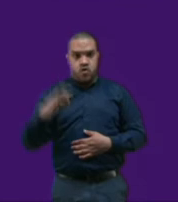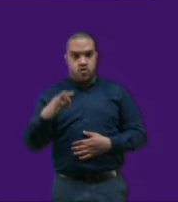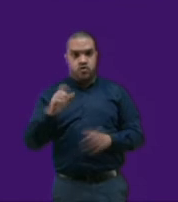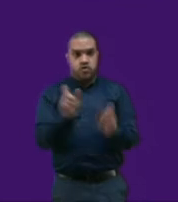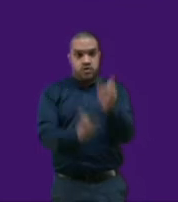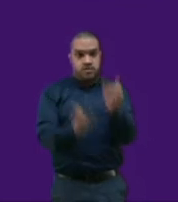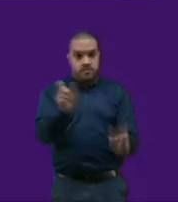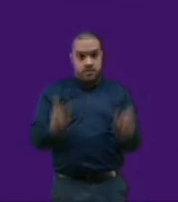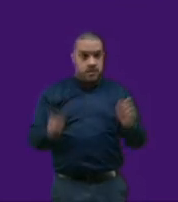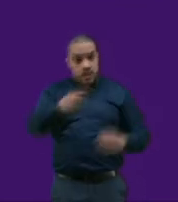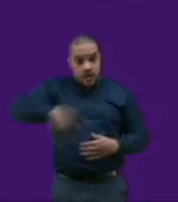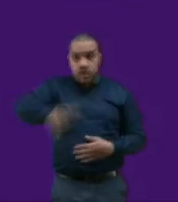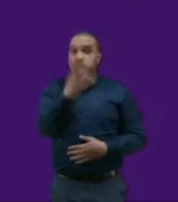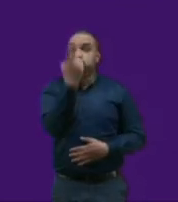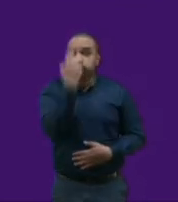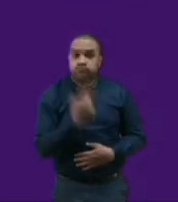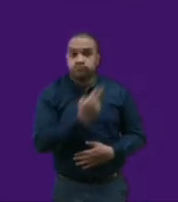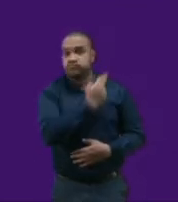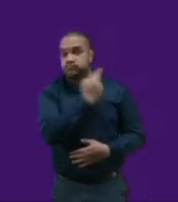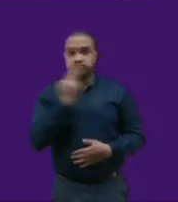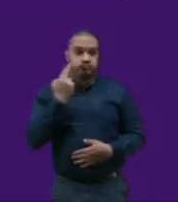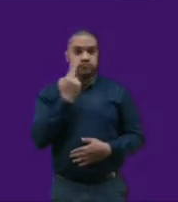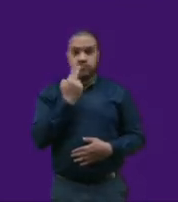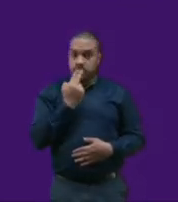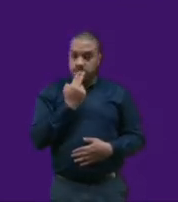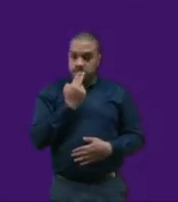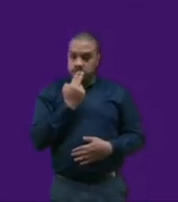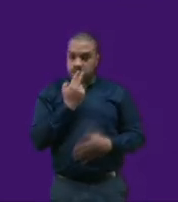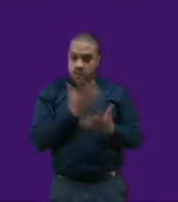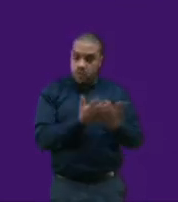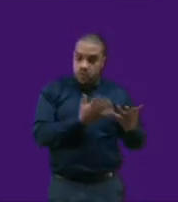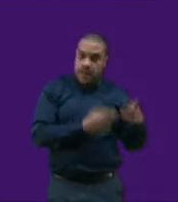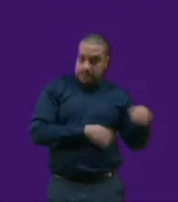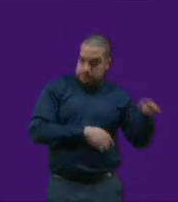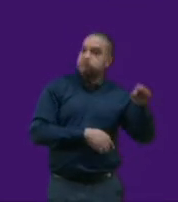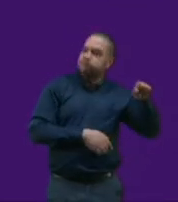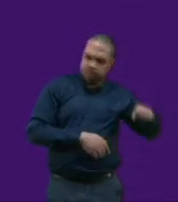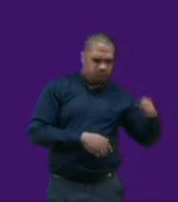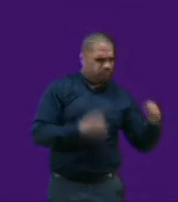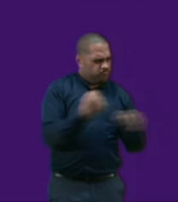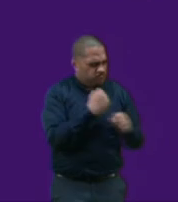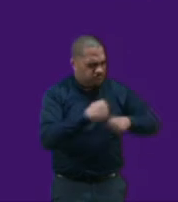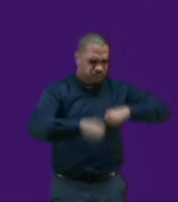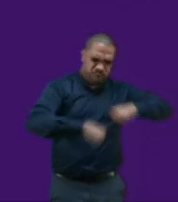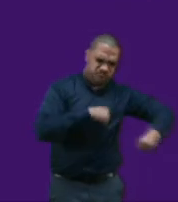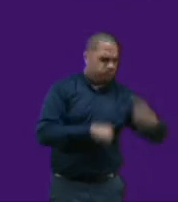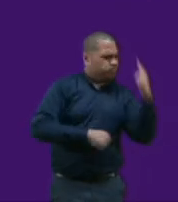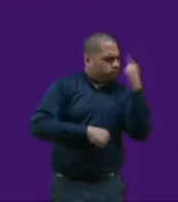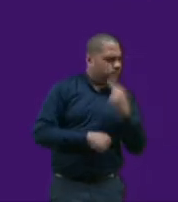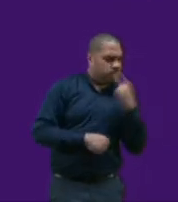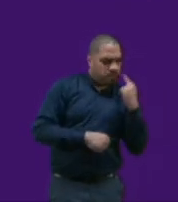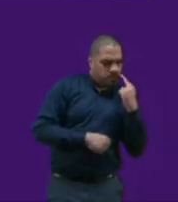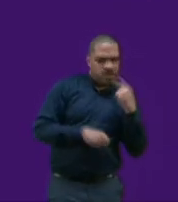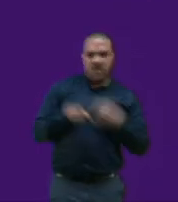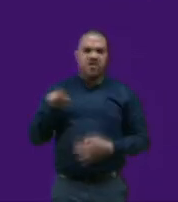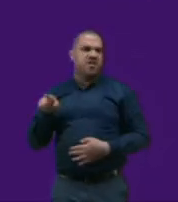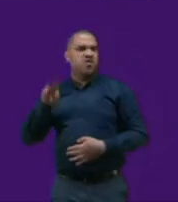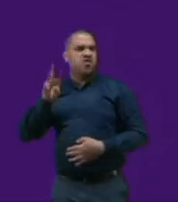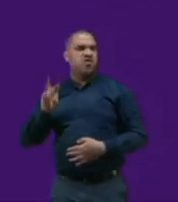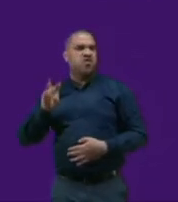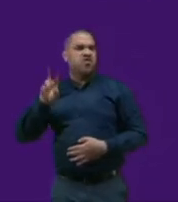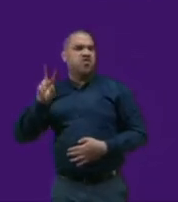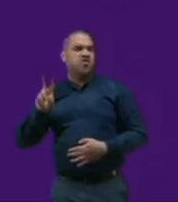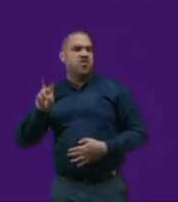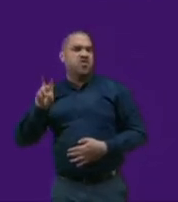están comprometidas con lo que hacen, y yo me pregunto, el otro 87%, ¿qué pasa? Se levantan y van a sus trabajos